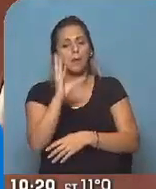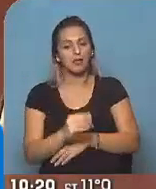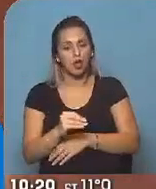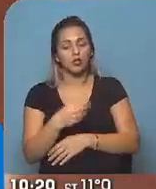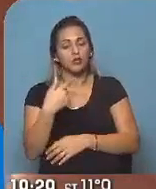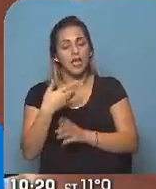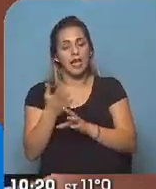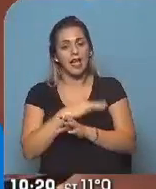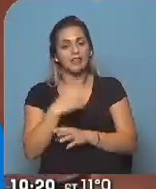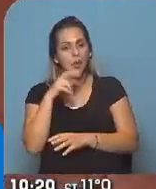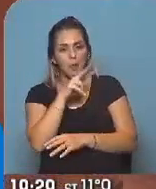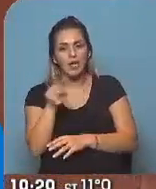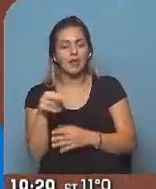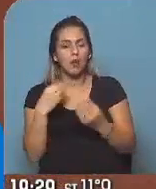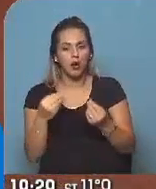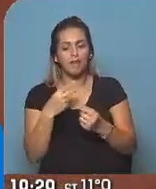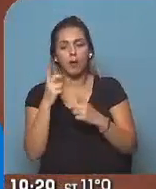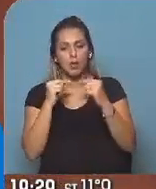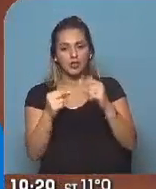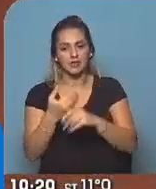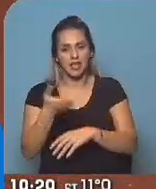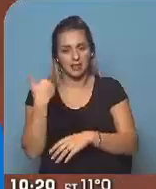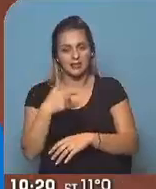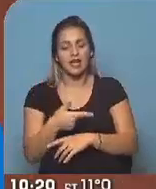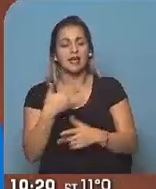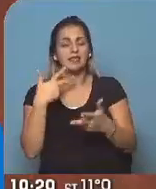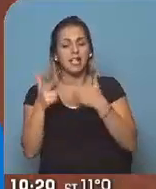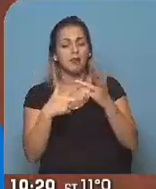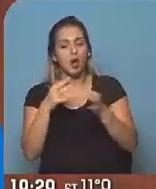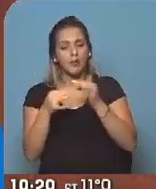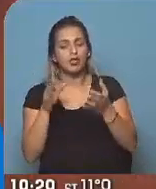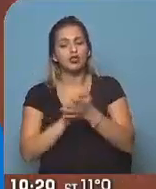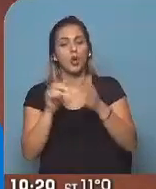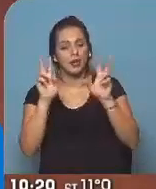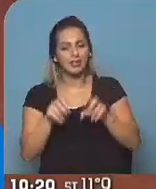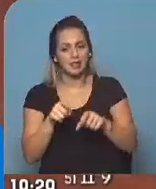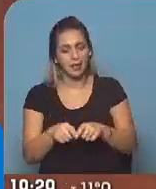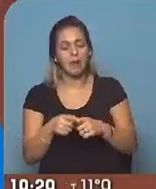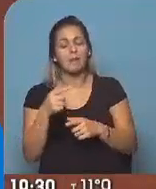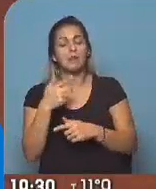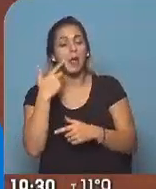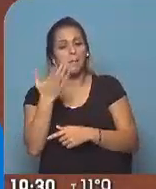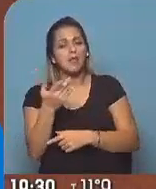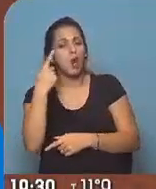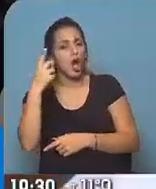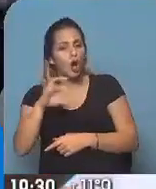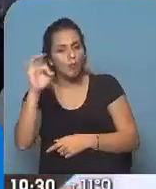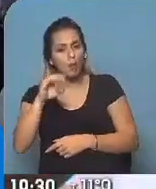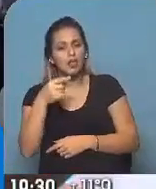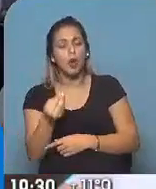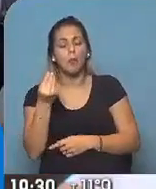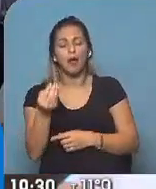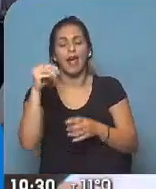Veíamos recién parte de lo que fue la protesta del día de ayer, estamos conversando sobre el tema, pero le pedimos a usted su opinión porque en el